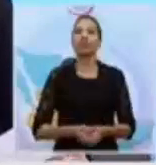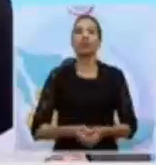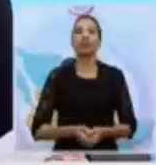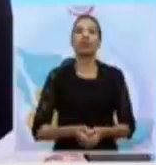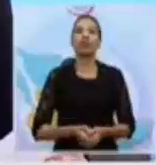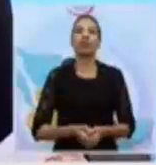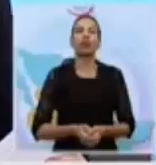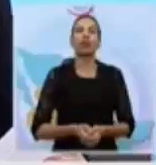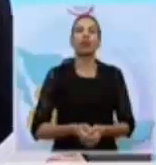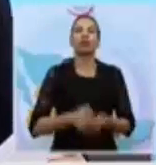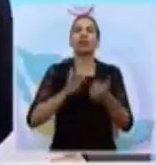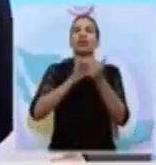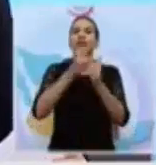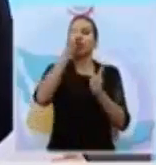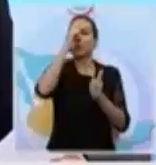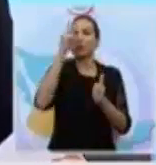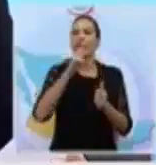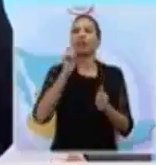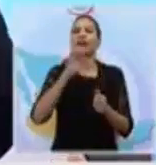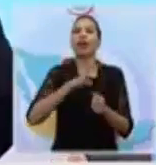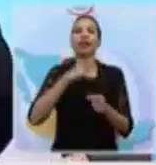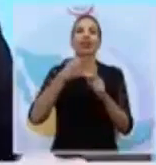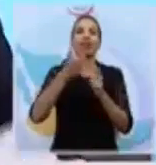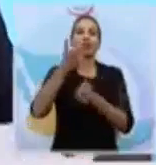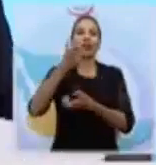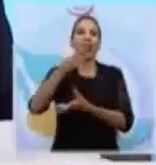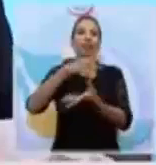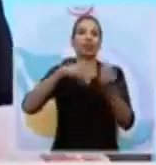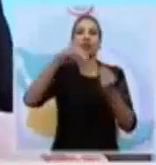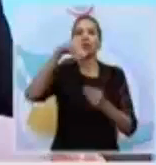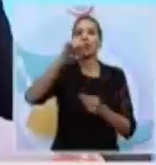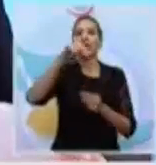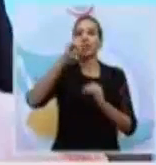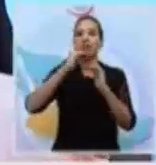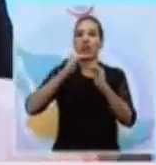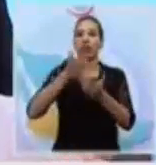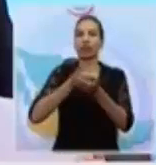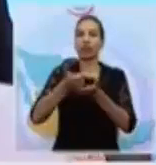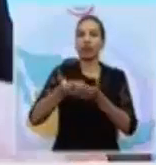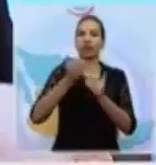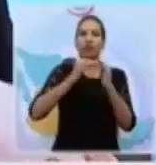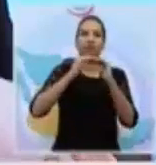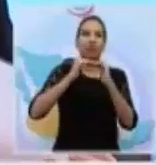El deterioro del poder adquisitivo de salarios mínimos y medios.